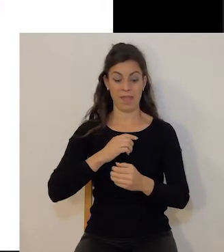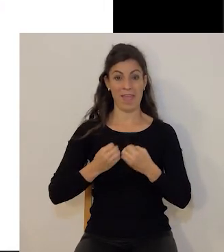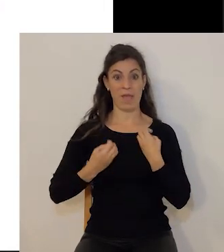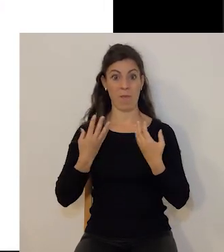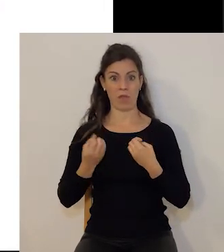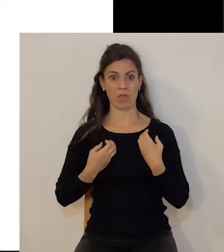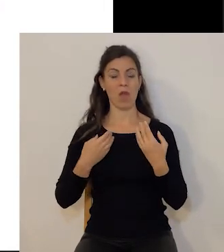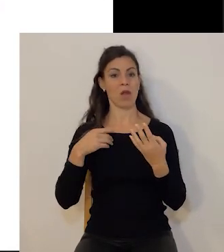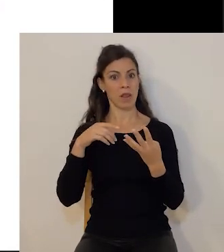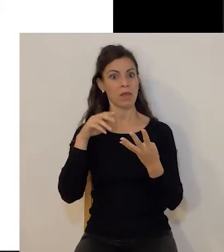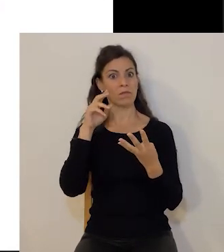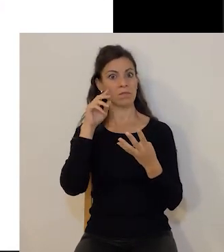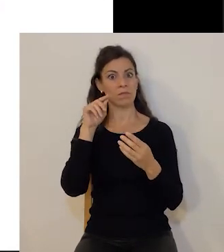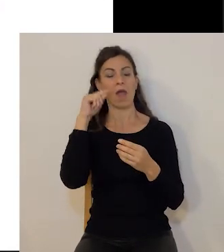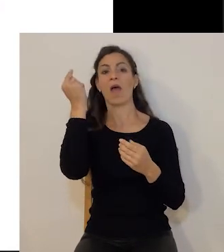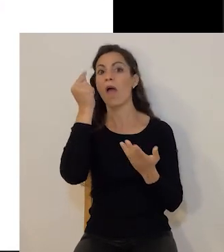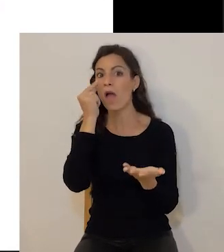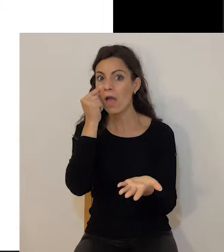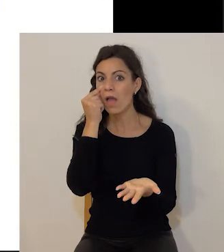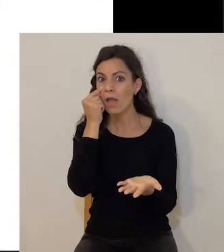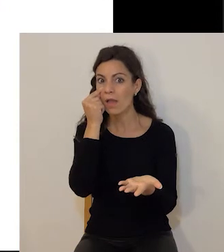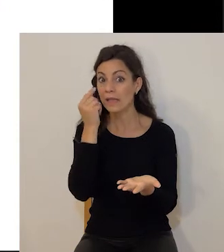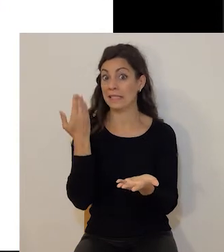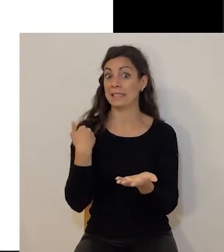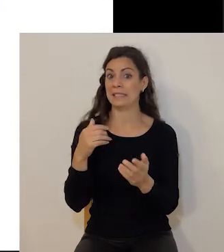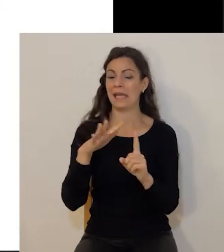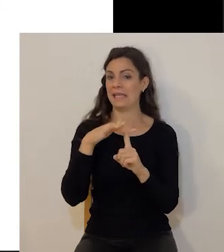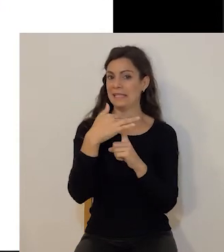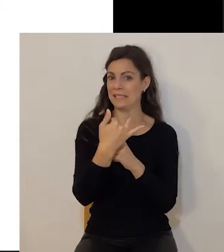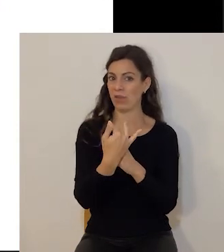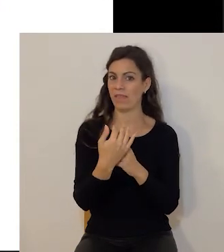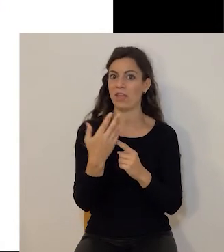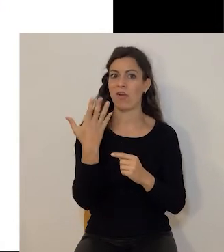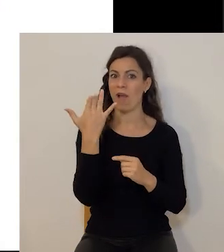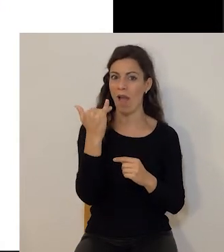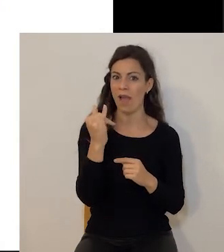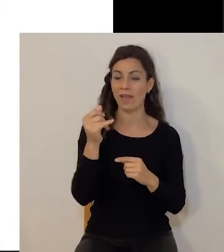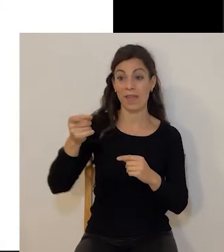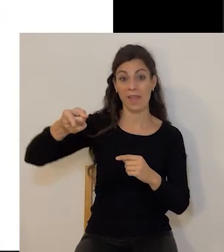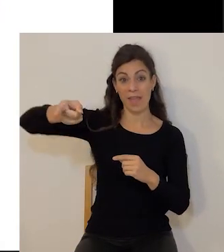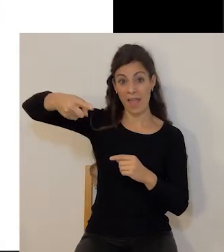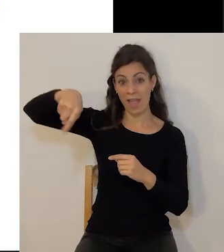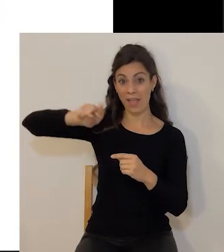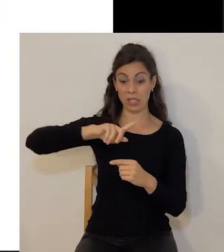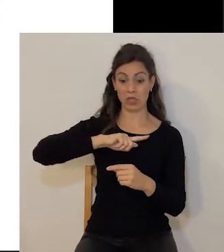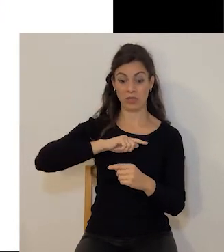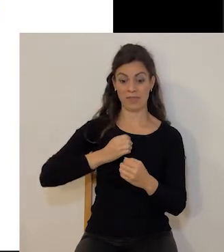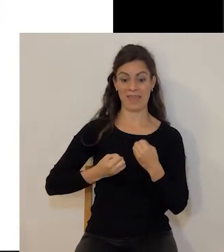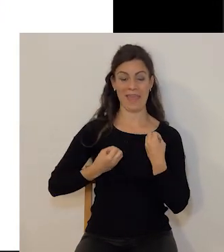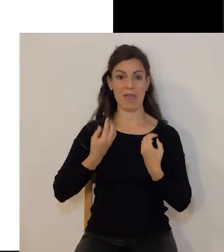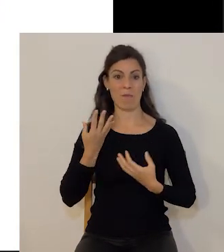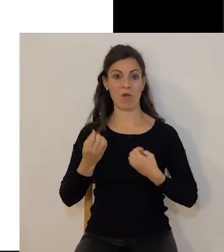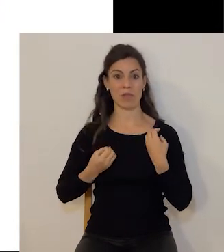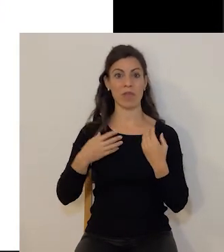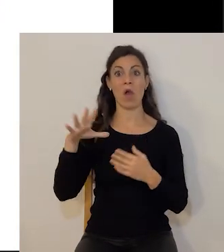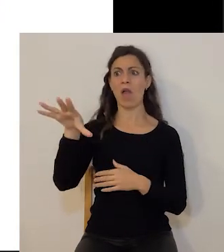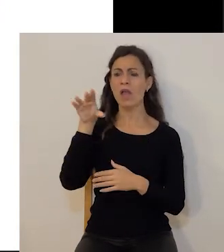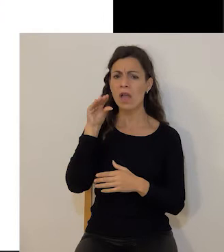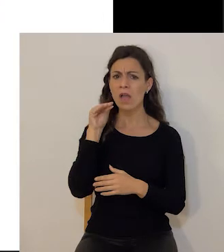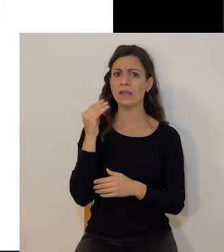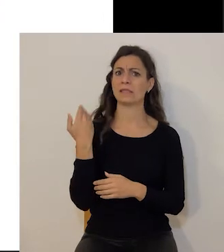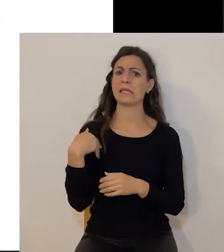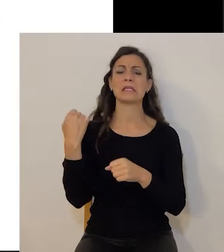¿no? Entonces cuando ya saben en qué situación están y comprenden su emoción, ya podemos empezar